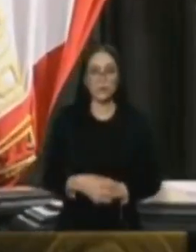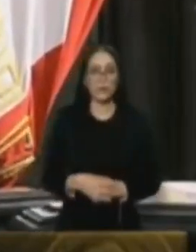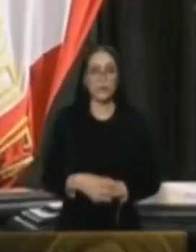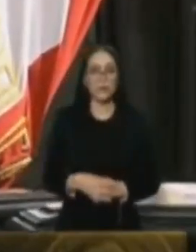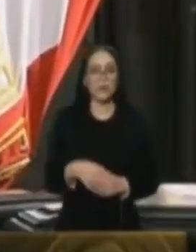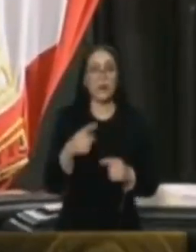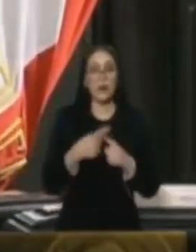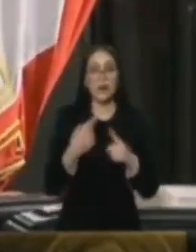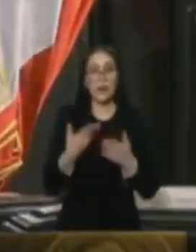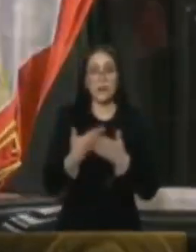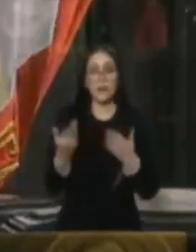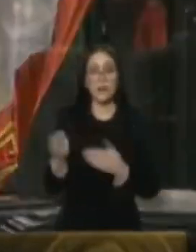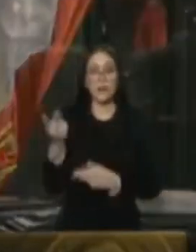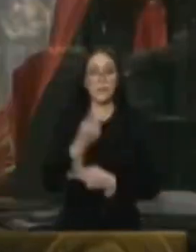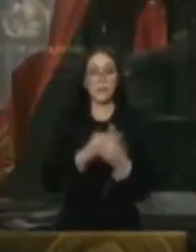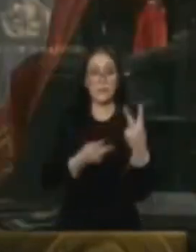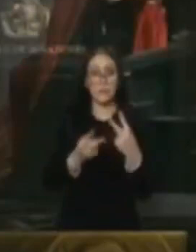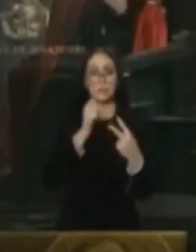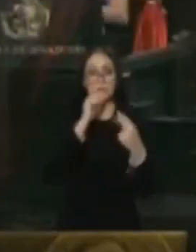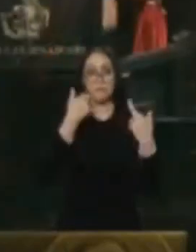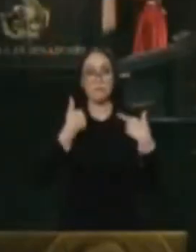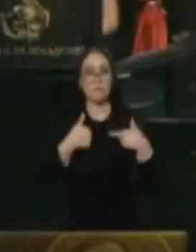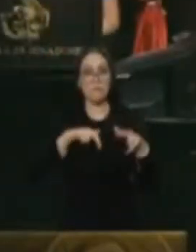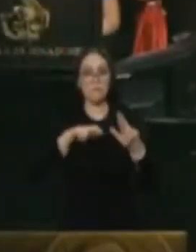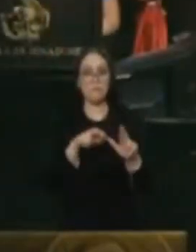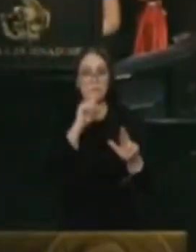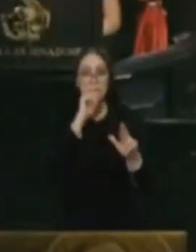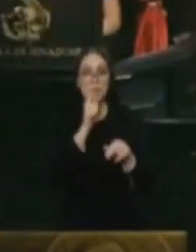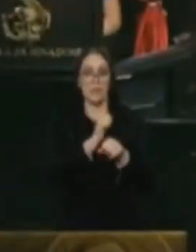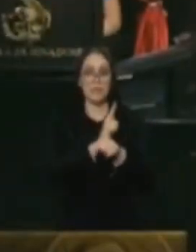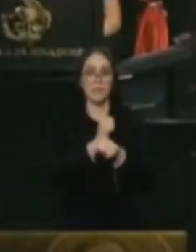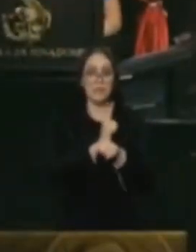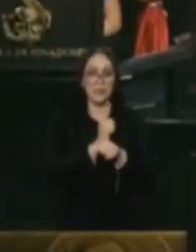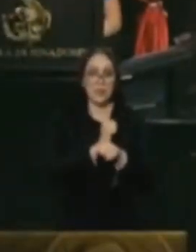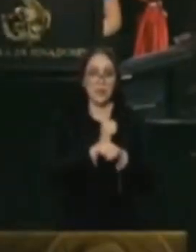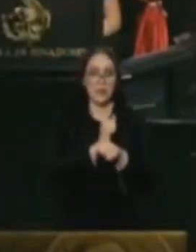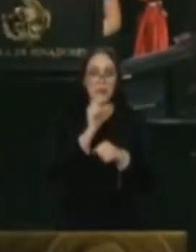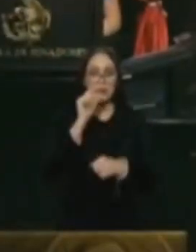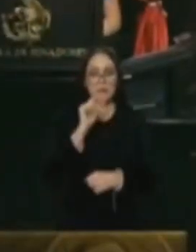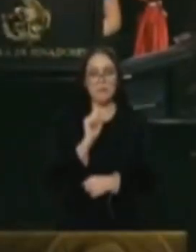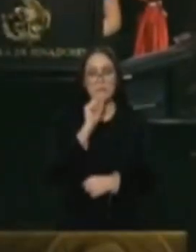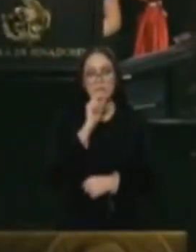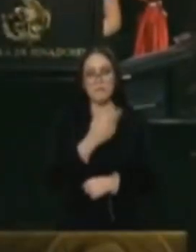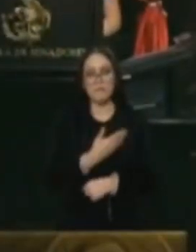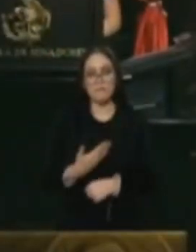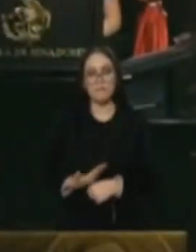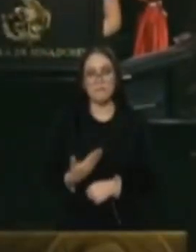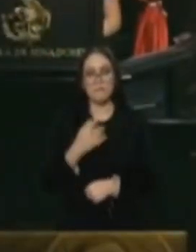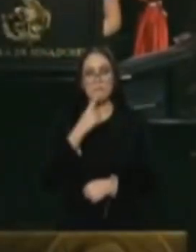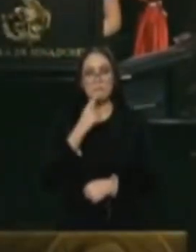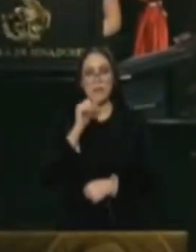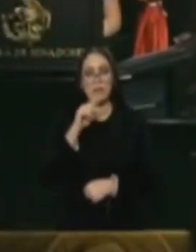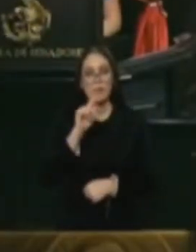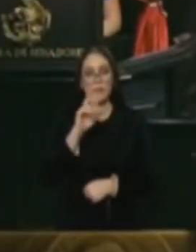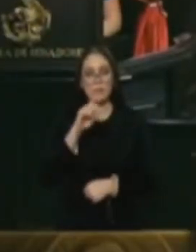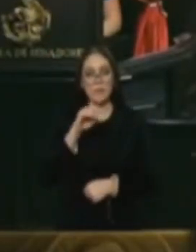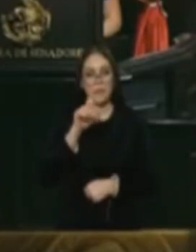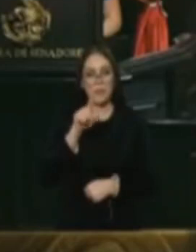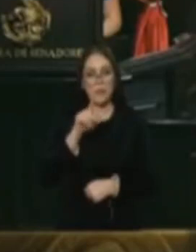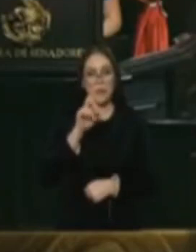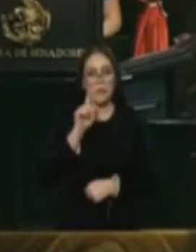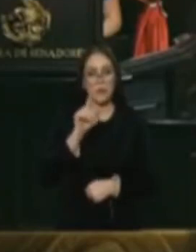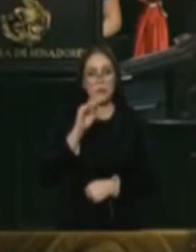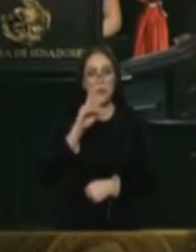quien viene en representación del licenciado Andrés Manuel López Obrador, a quien le reconocemos